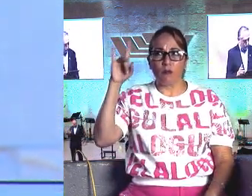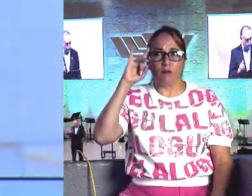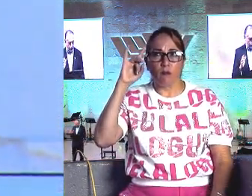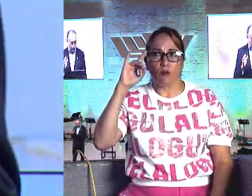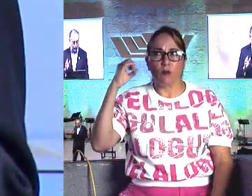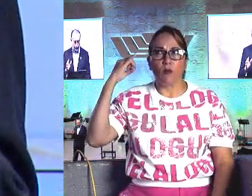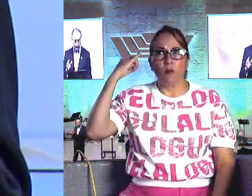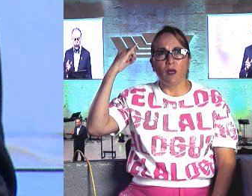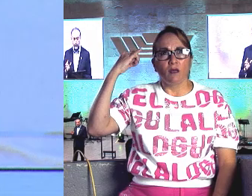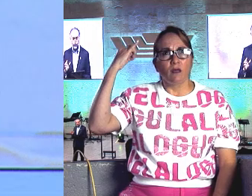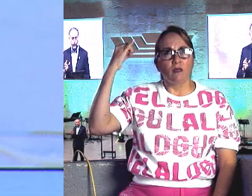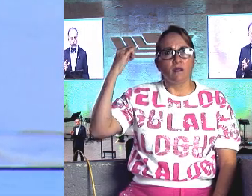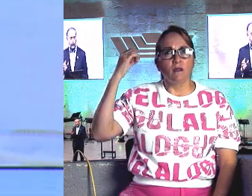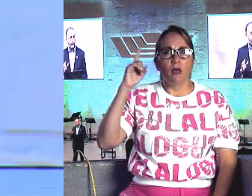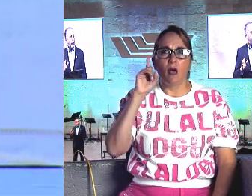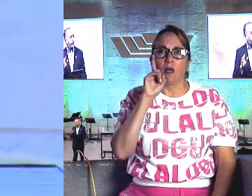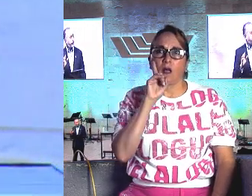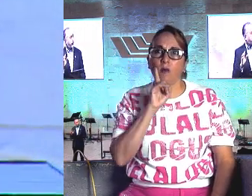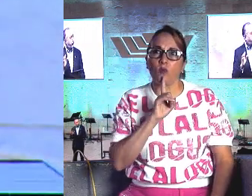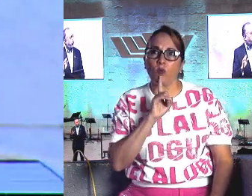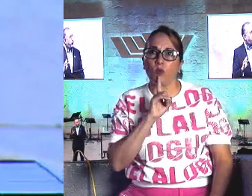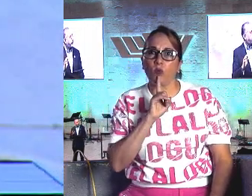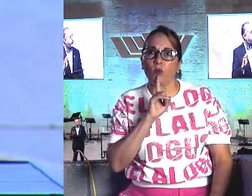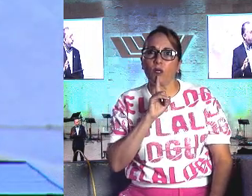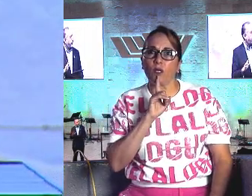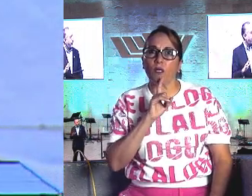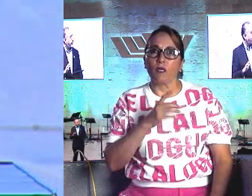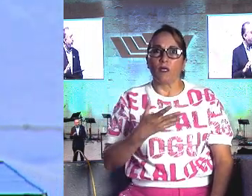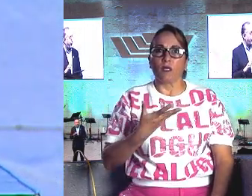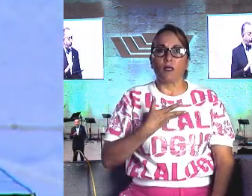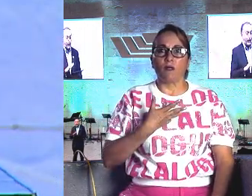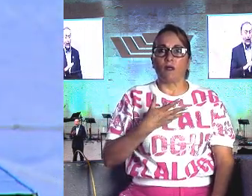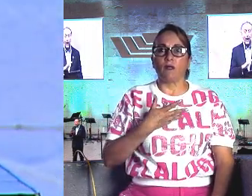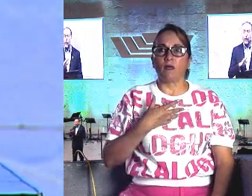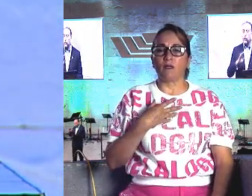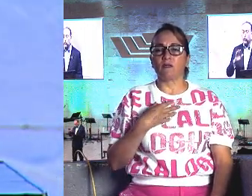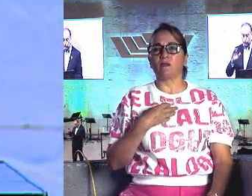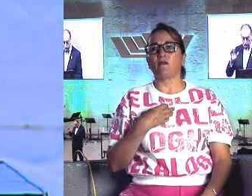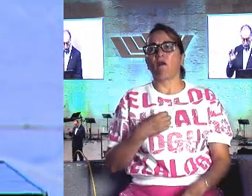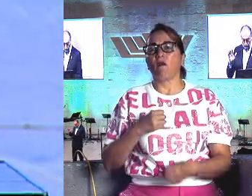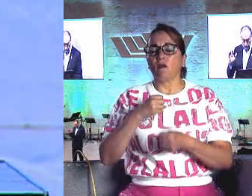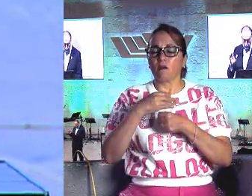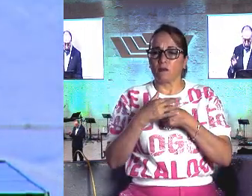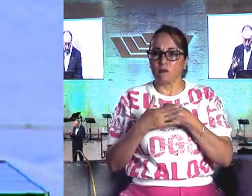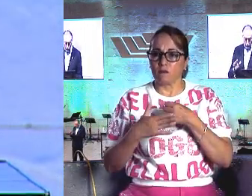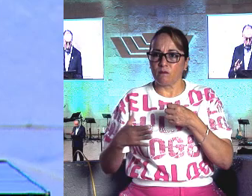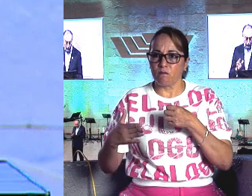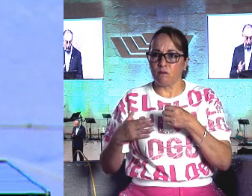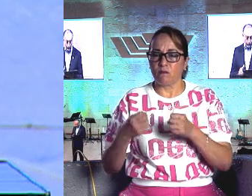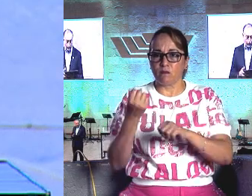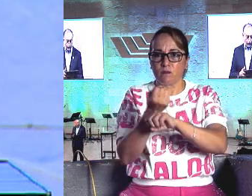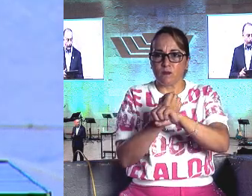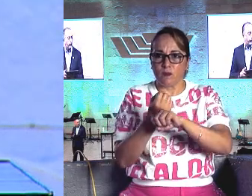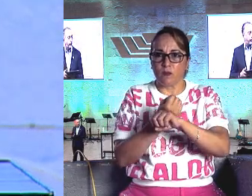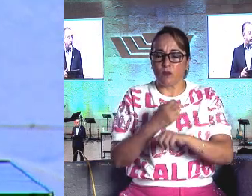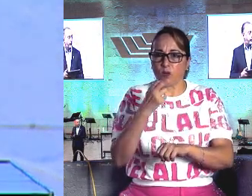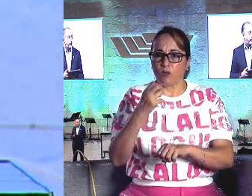Imagínense la mujer que padecía flujo de sangre y que tenía años viviendo con ese